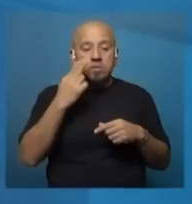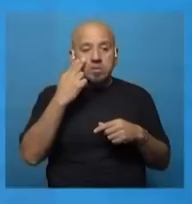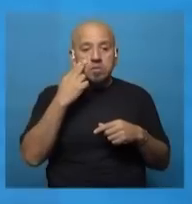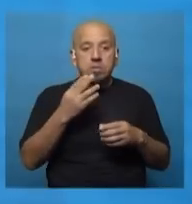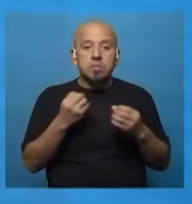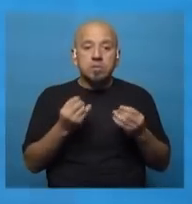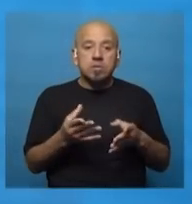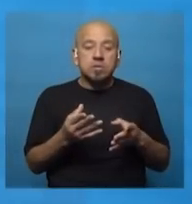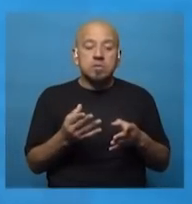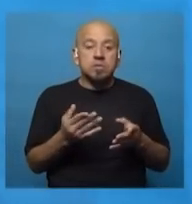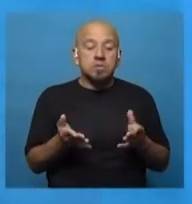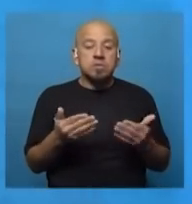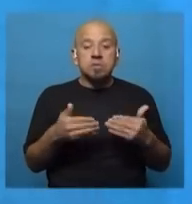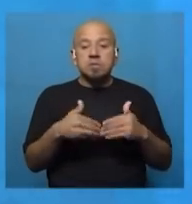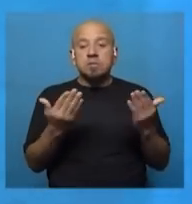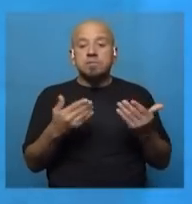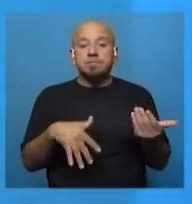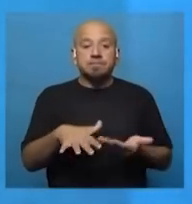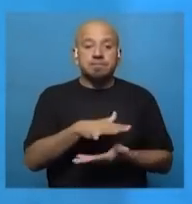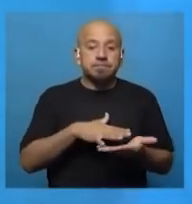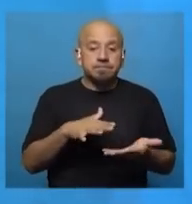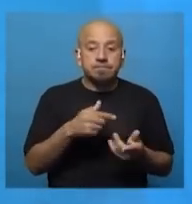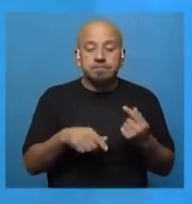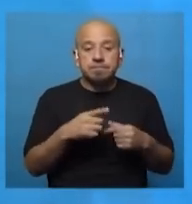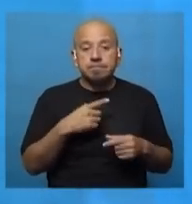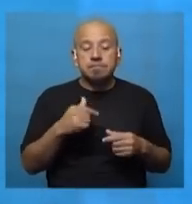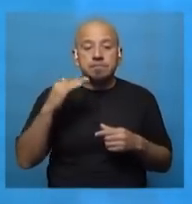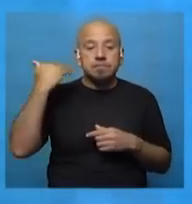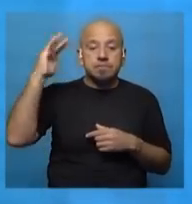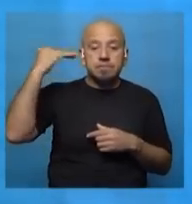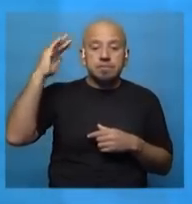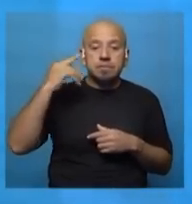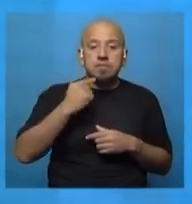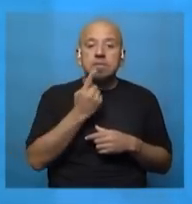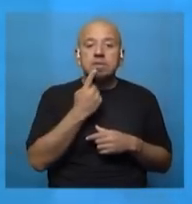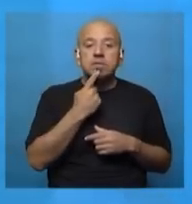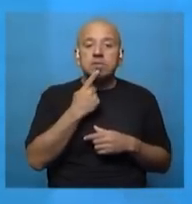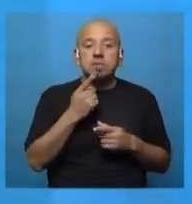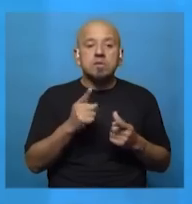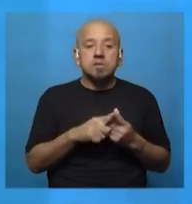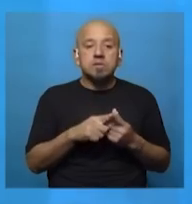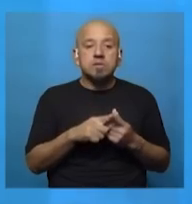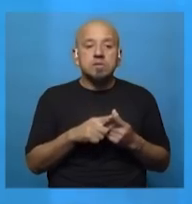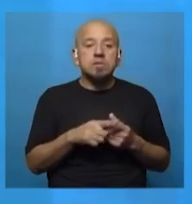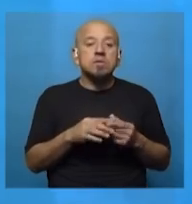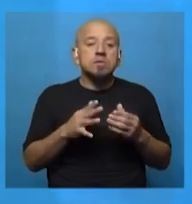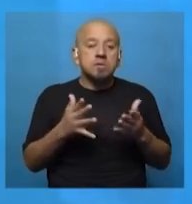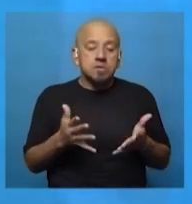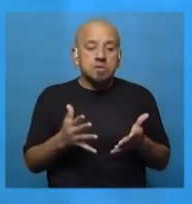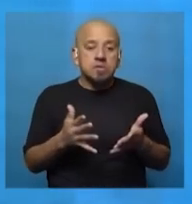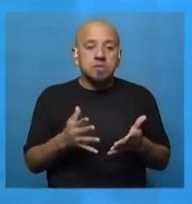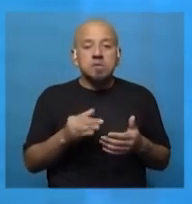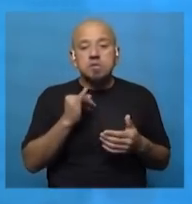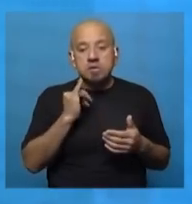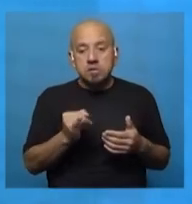porque es gravísima la situación la relación que hay entre las autoridades políticas de la cancillería y si